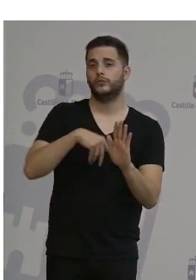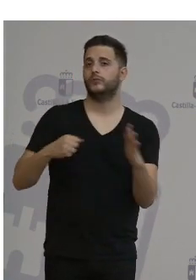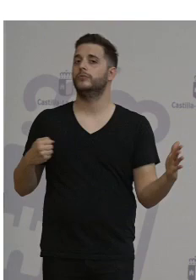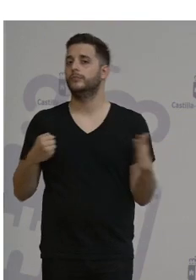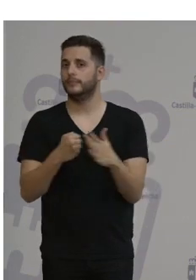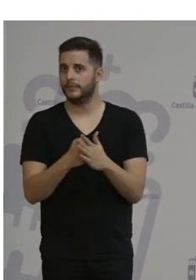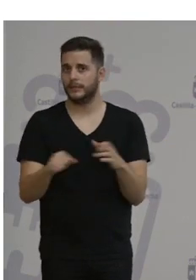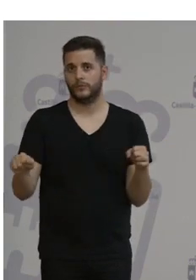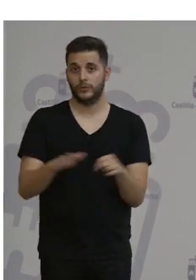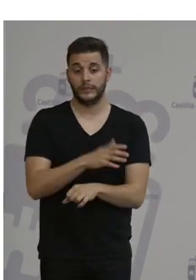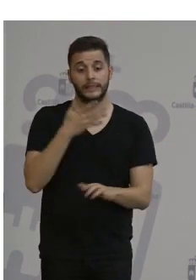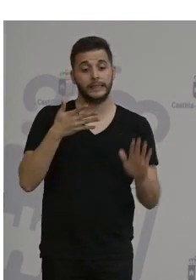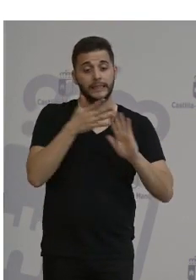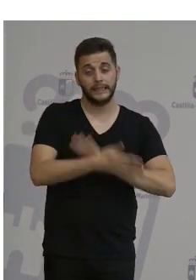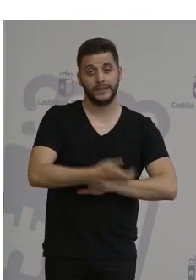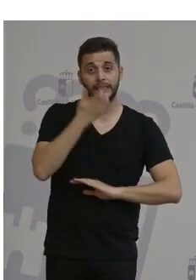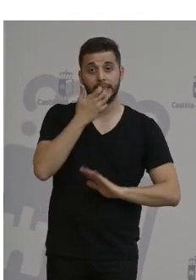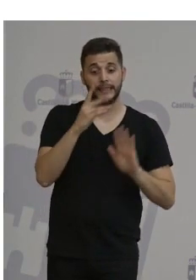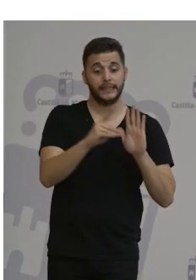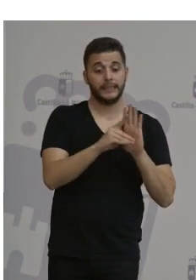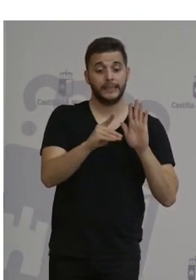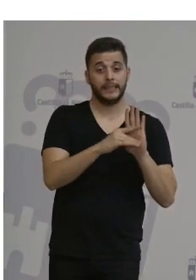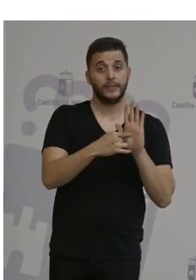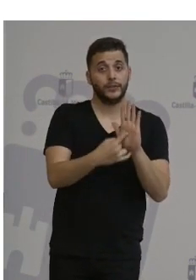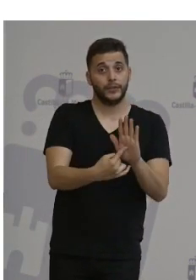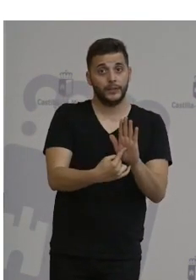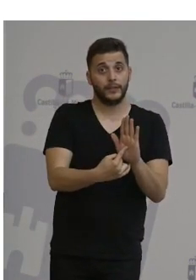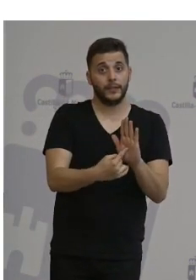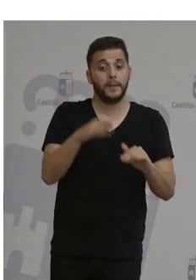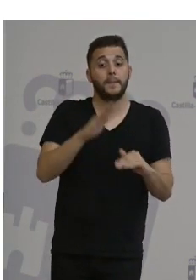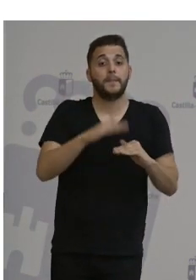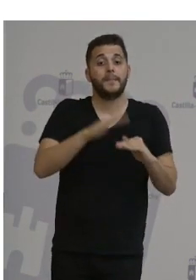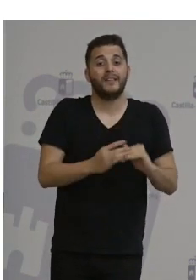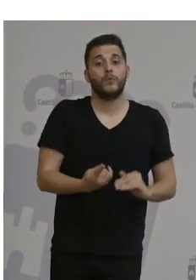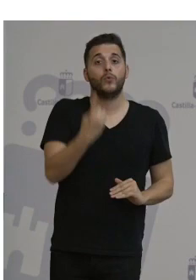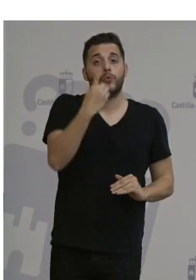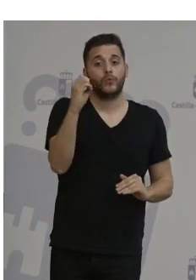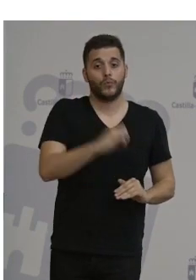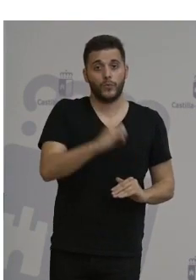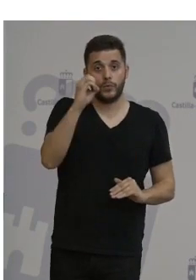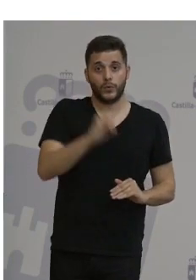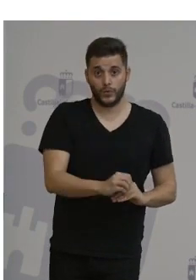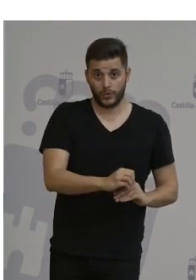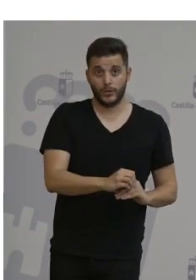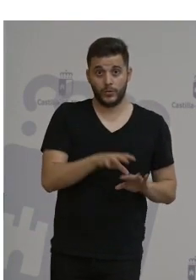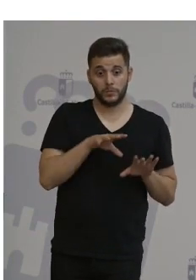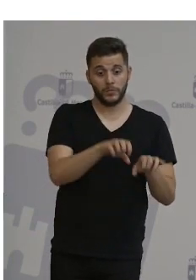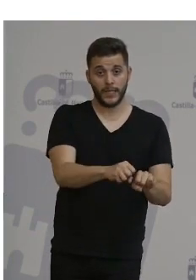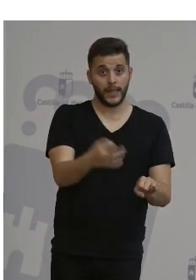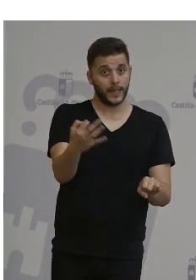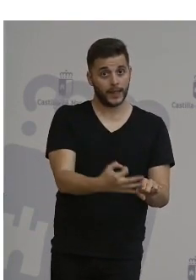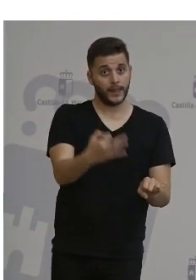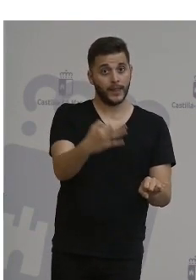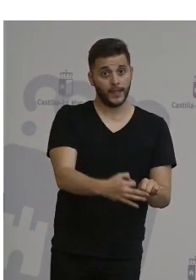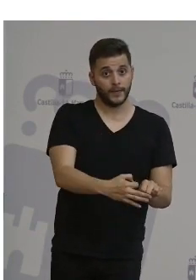si en este decreto se establecía que tenía que ser al menos un 1% de cupo, pues